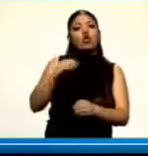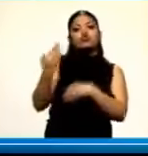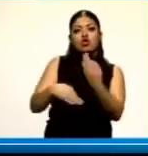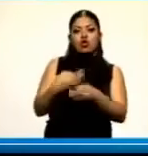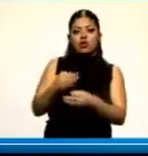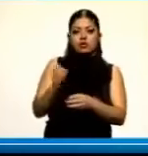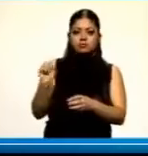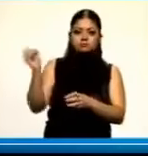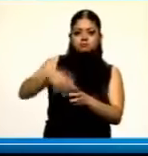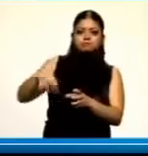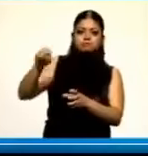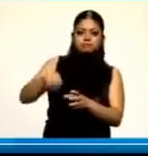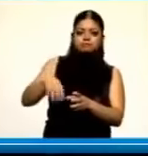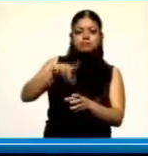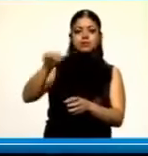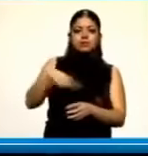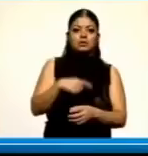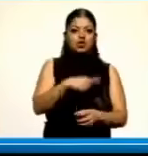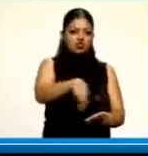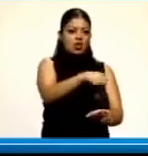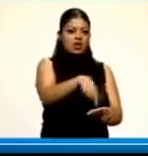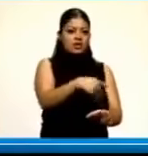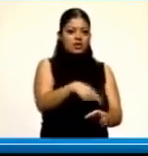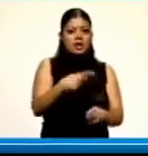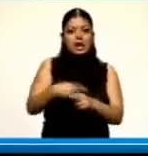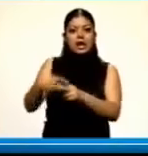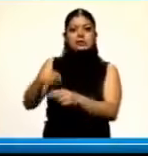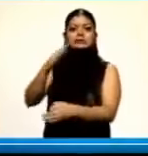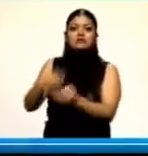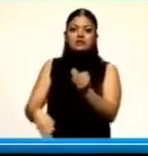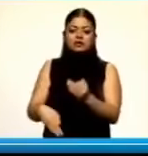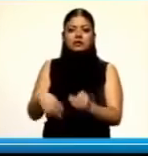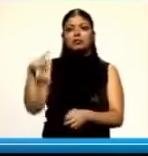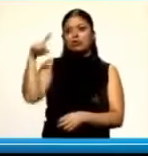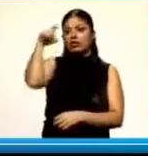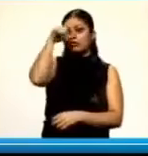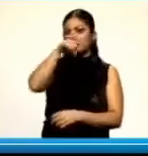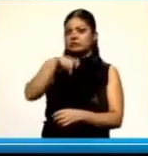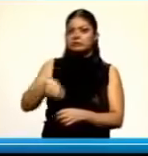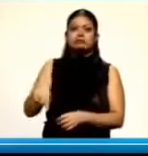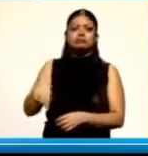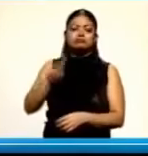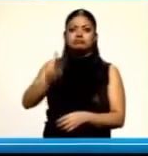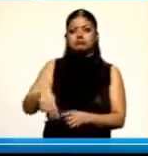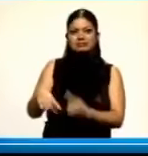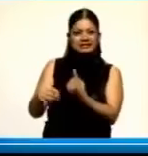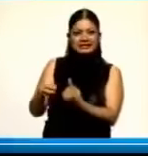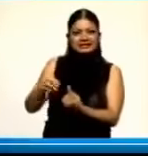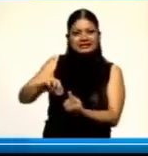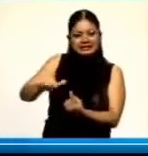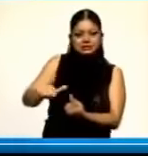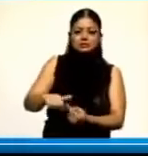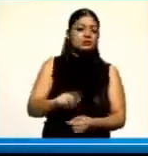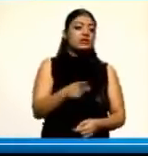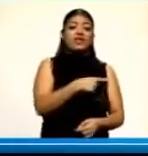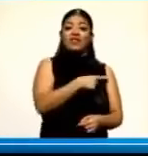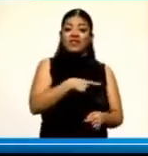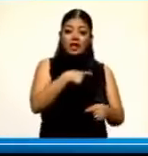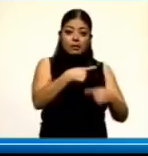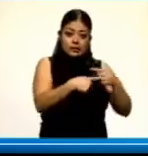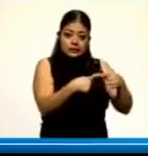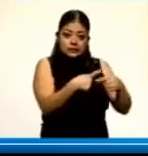las mete y eso se va a rueda hasta llegar al final. Es muy difícil de hacer que se mantenga parado para girar. Tienen que enrollar esto